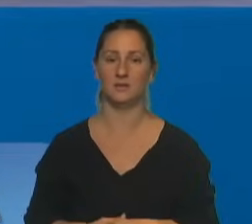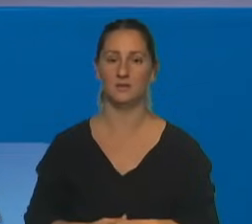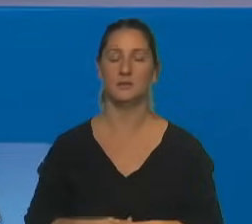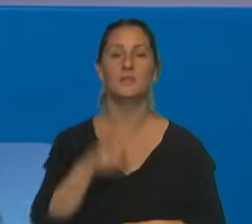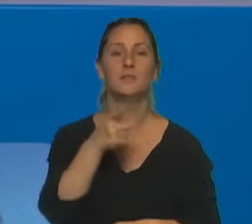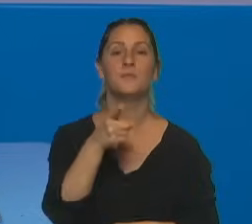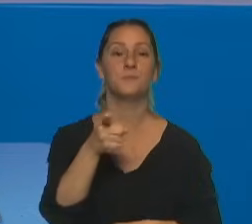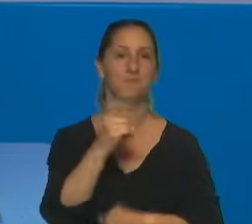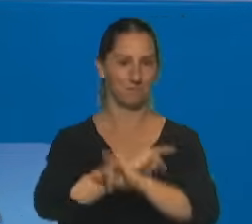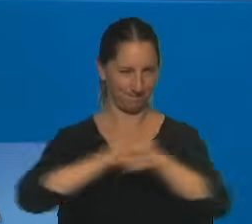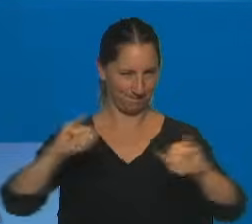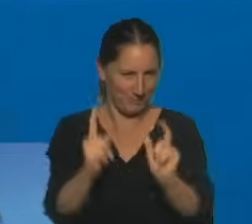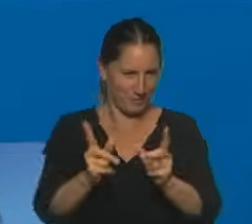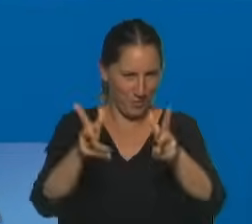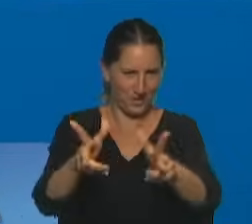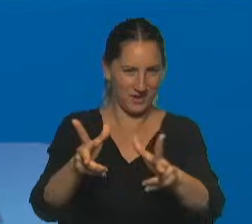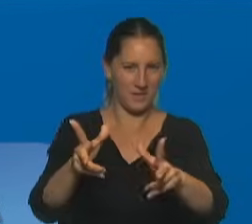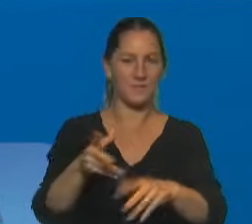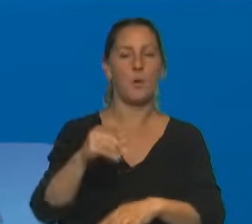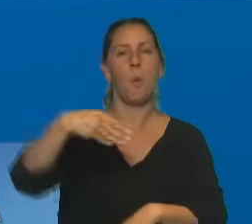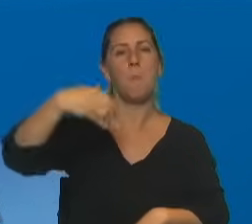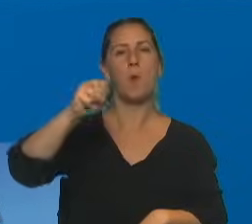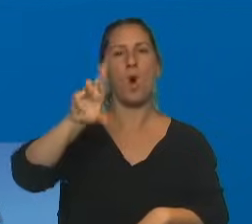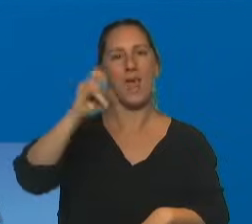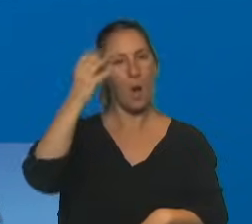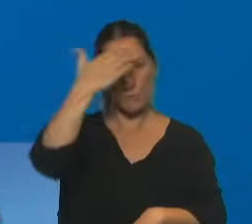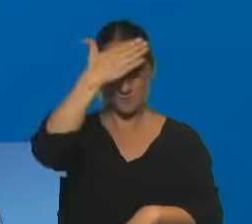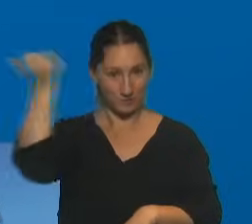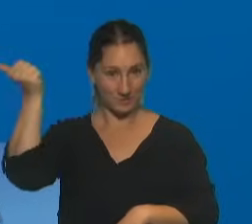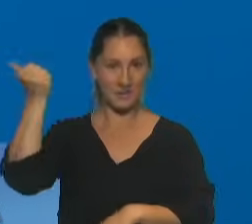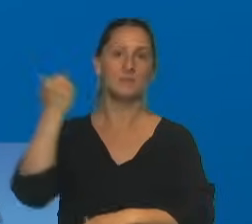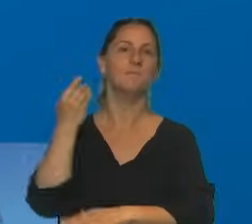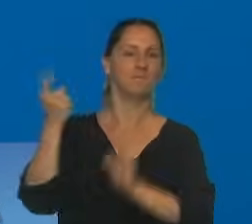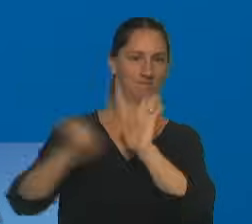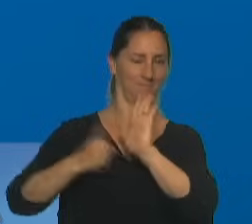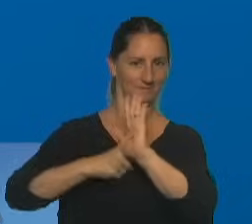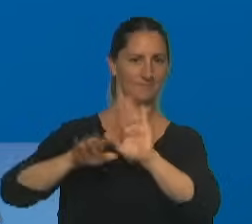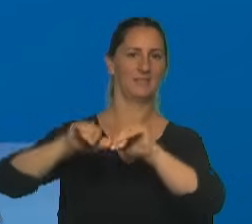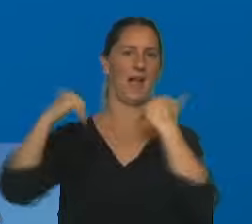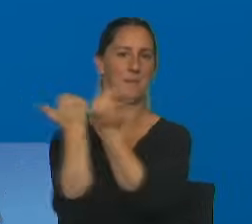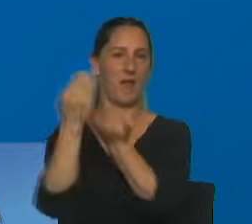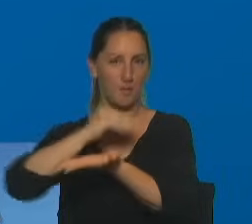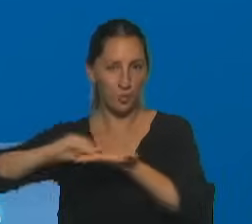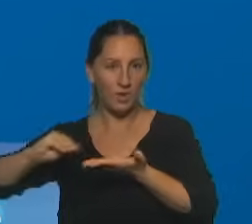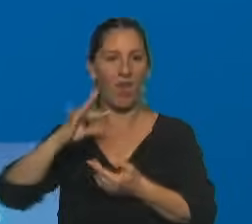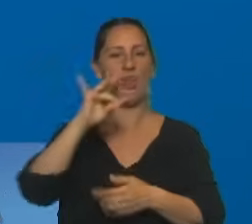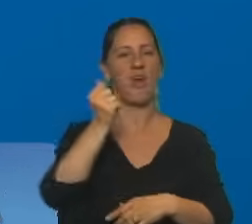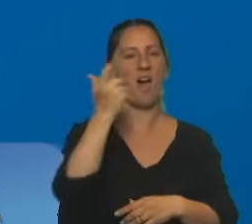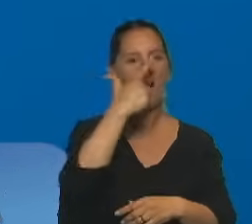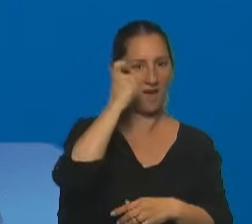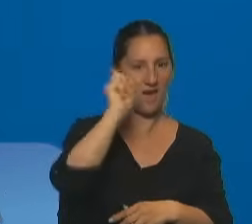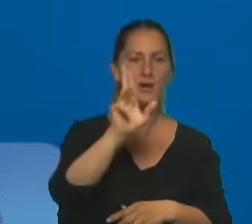habíamos anunciado. La presencia de Cecilia Moró, titular de la Cámara de Diputados, y también Héctor Daer,